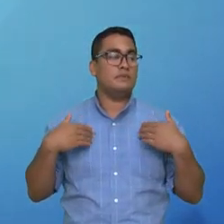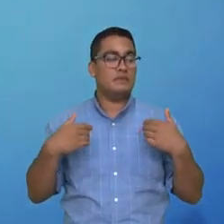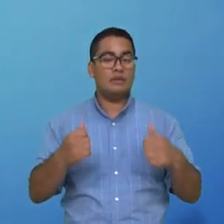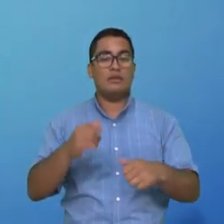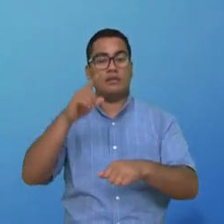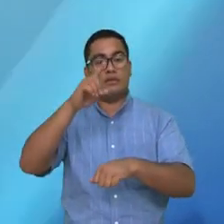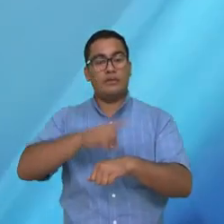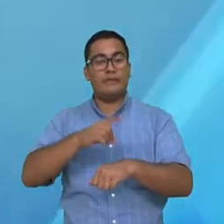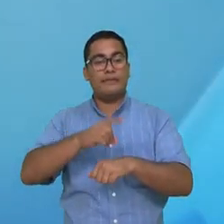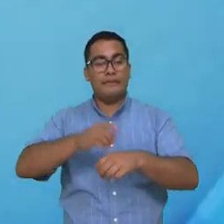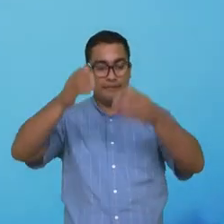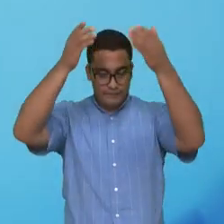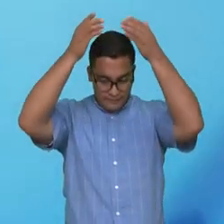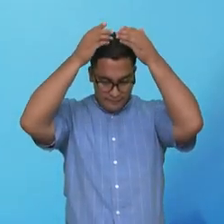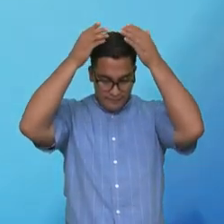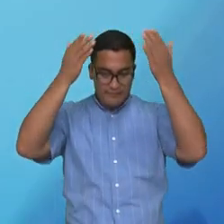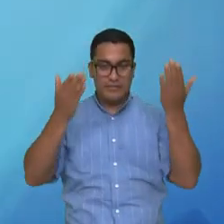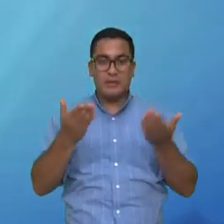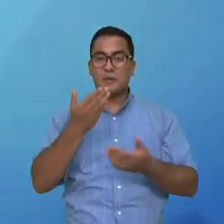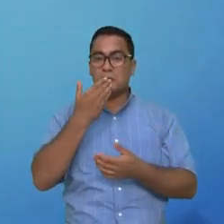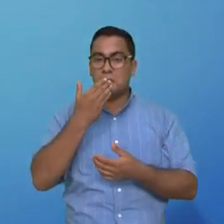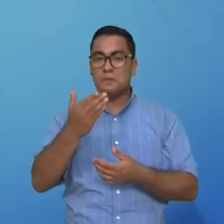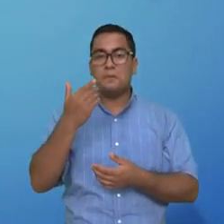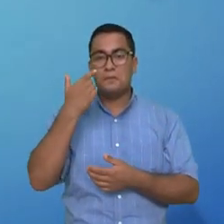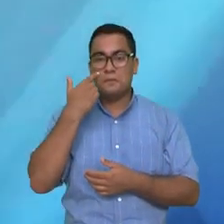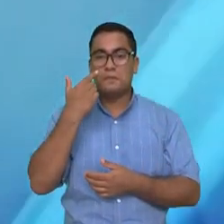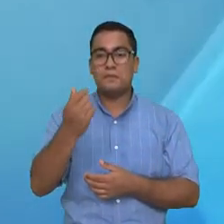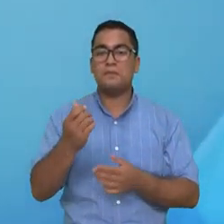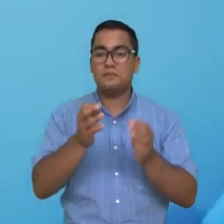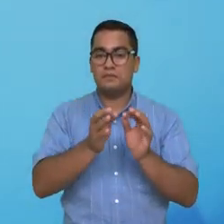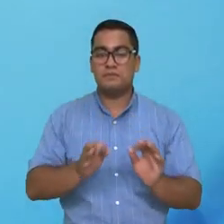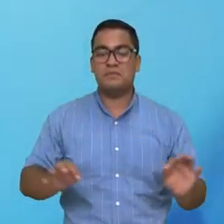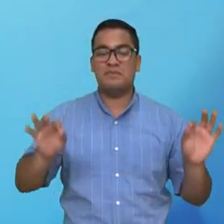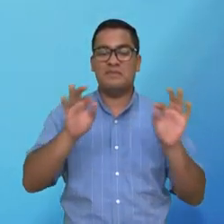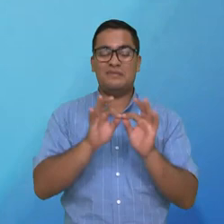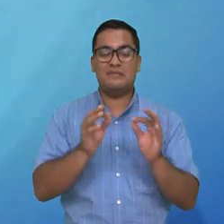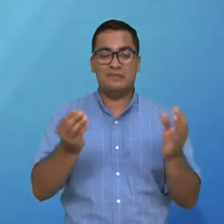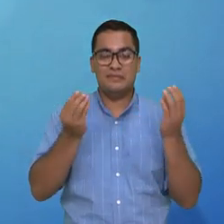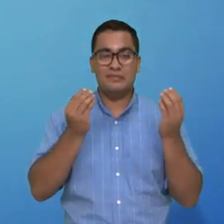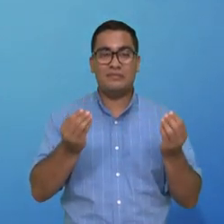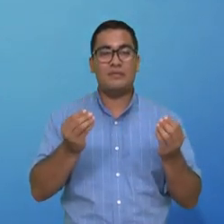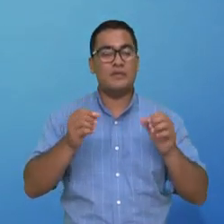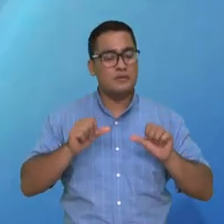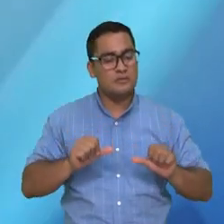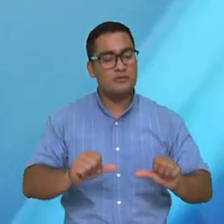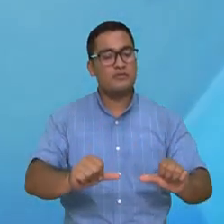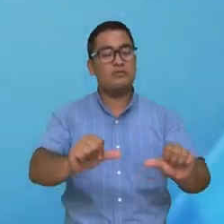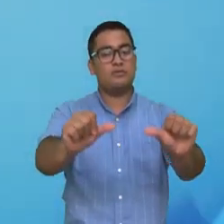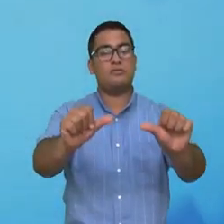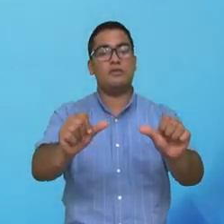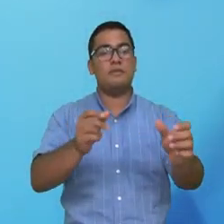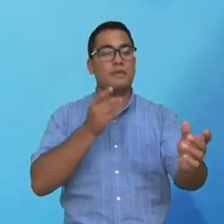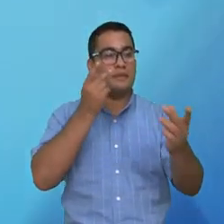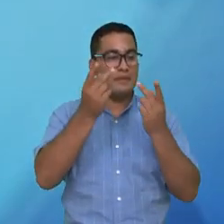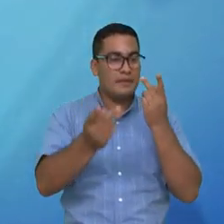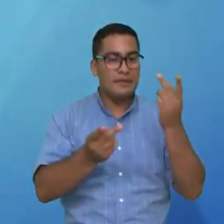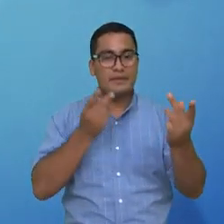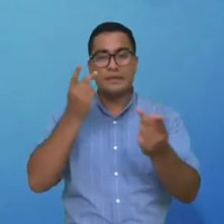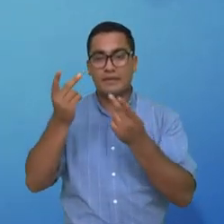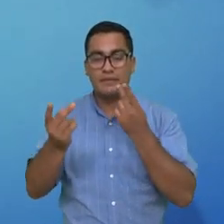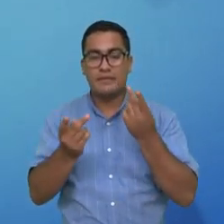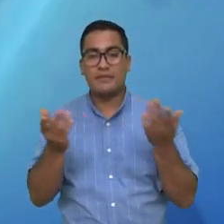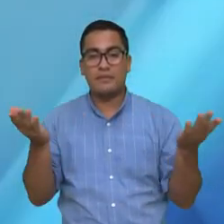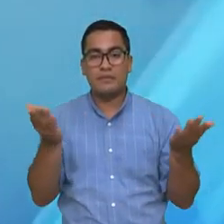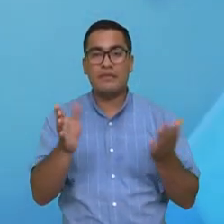enfermeras, a quienes valoramos y reconocemos grandemente, continuamos visitando